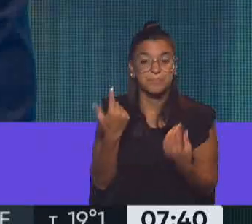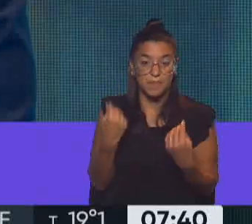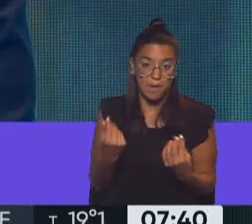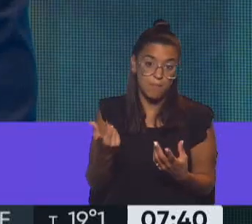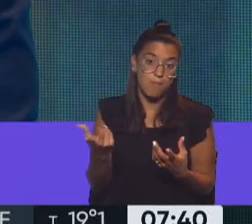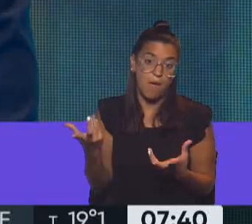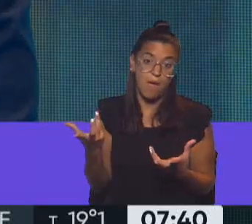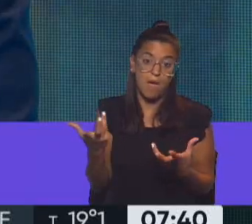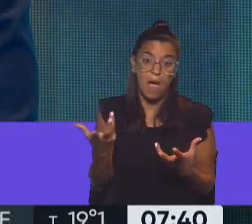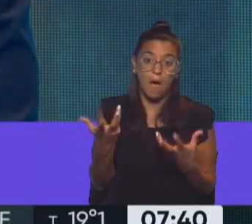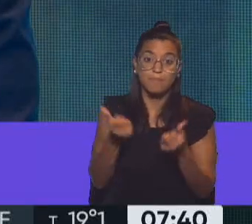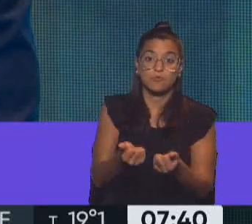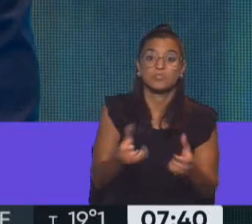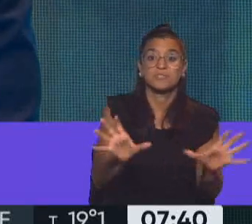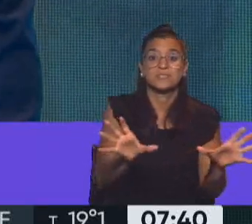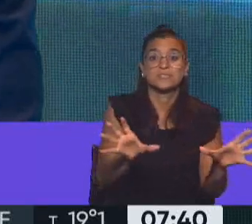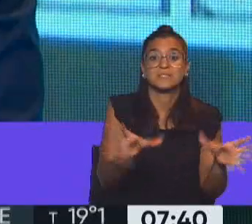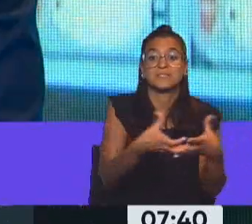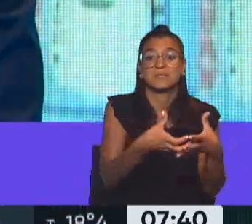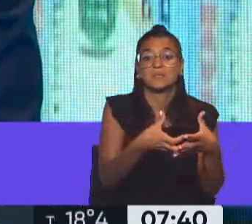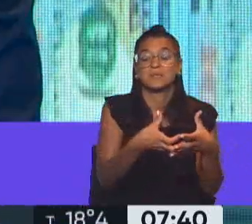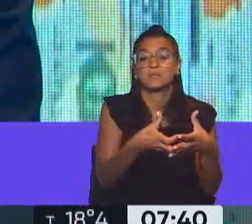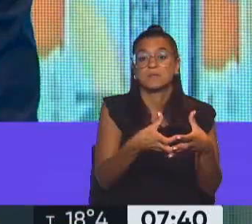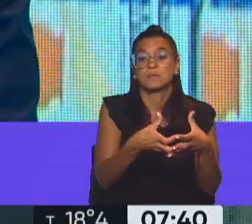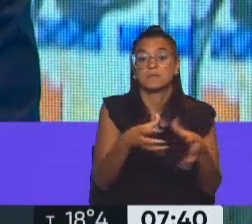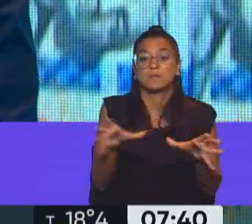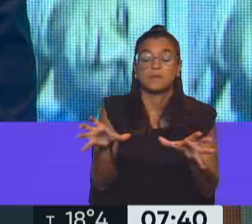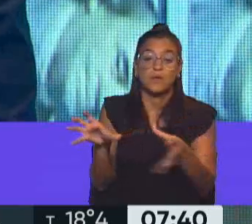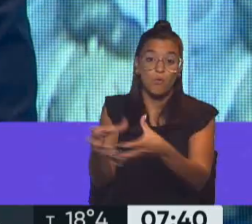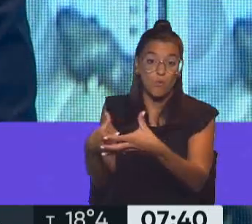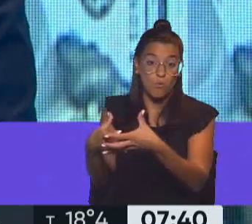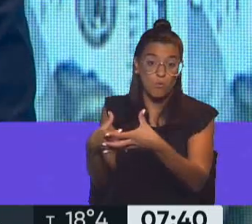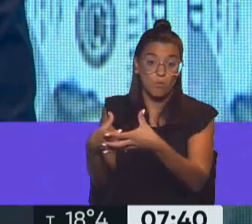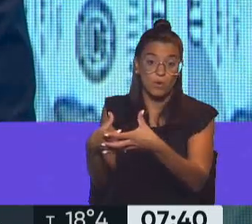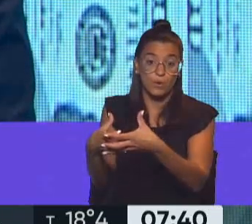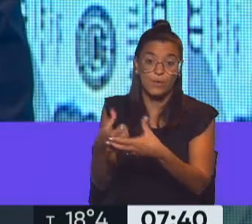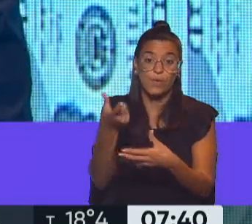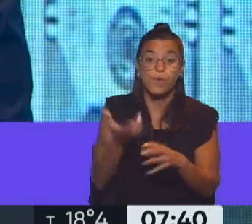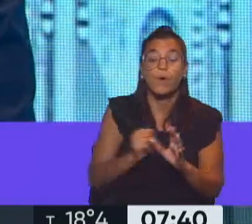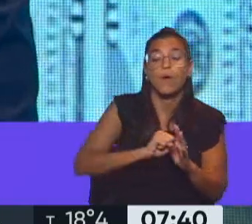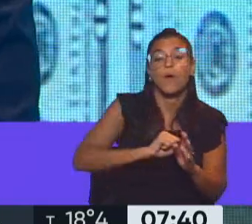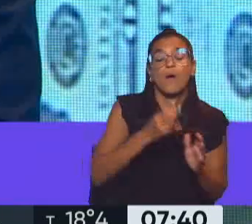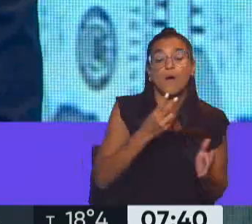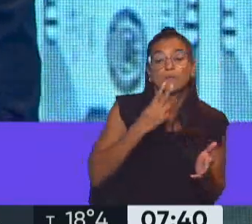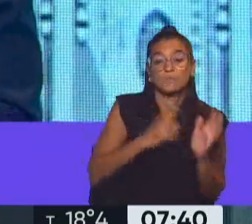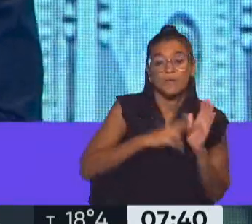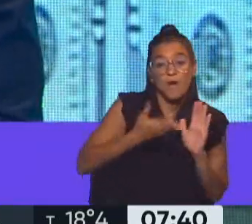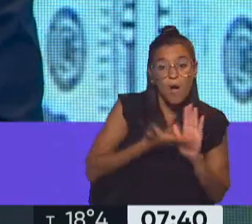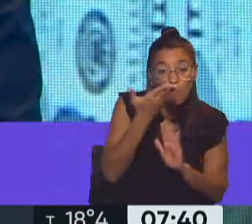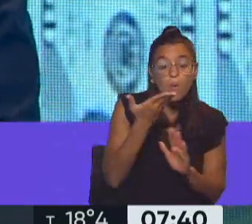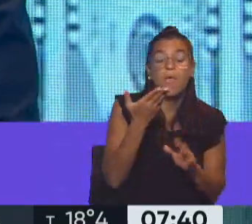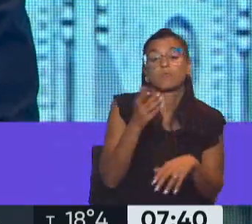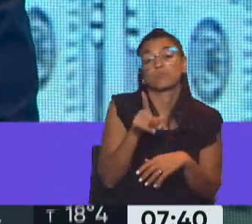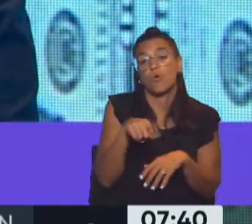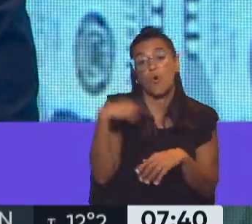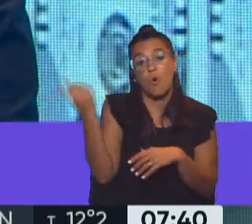actores no se monten sobre estos primeros aumentos de tarifas y otro tipo